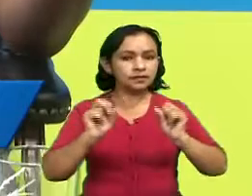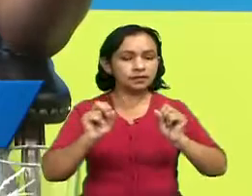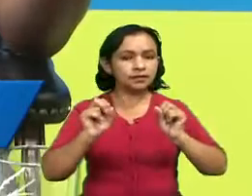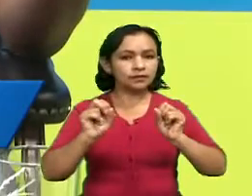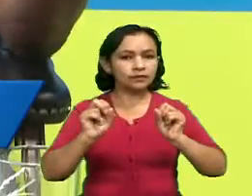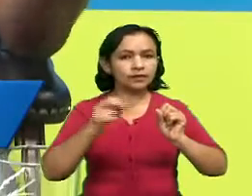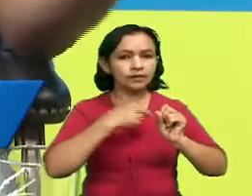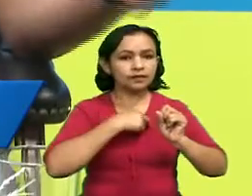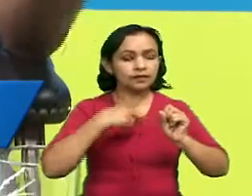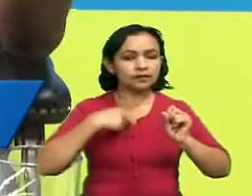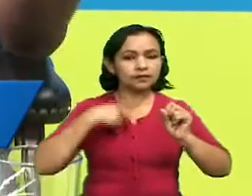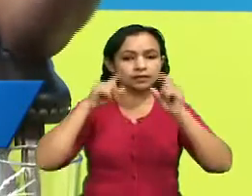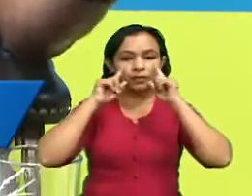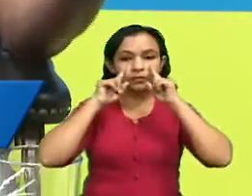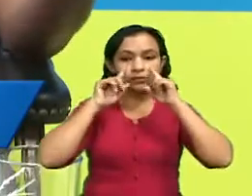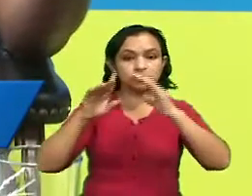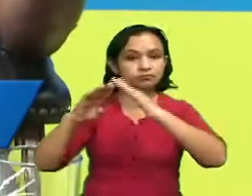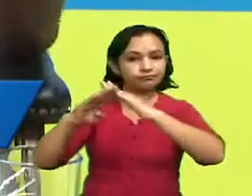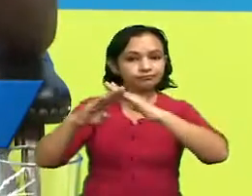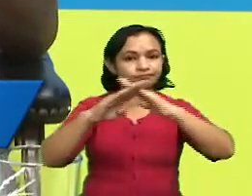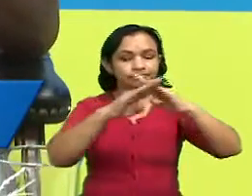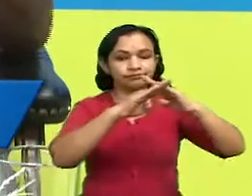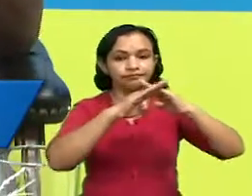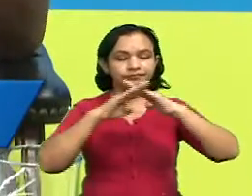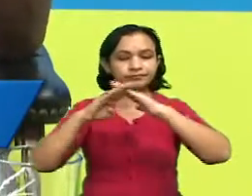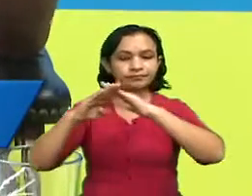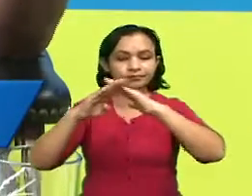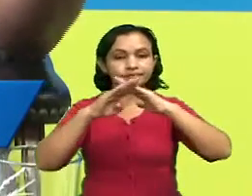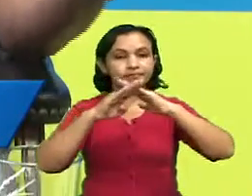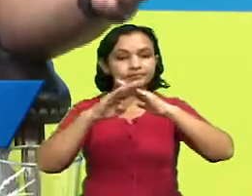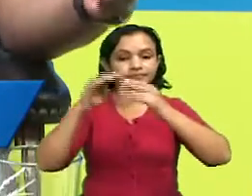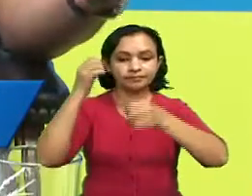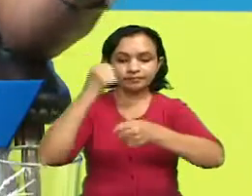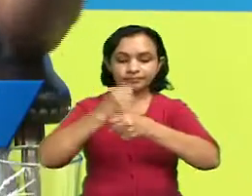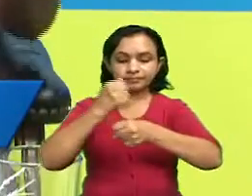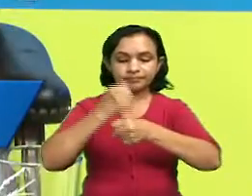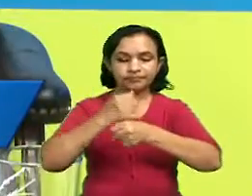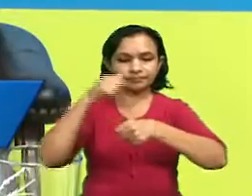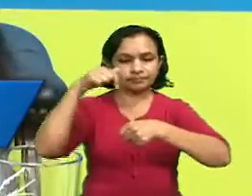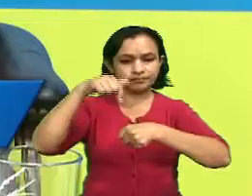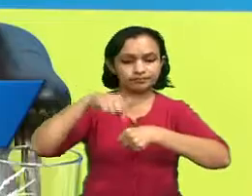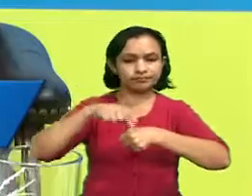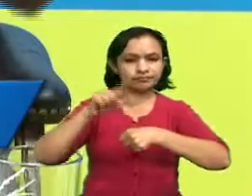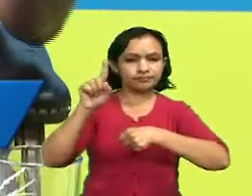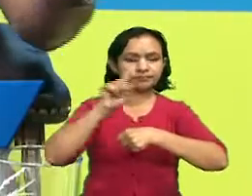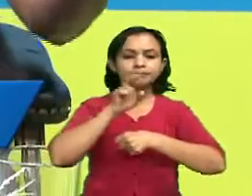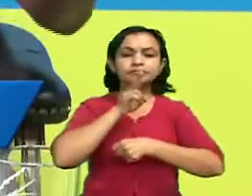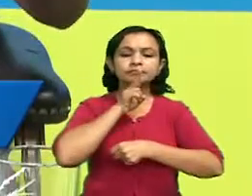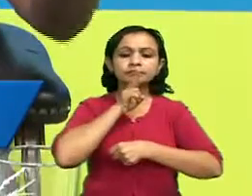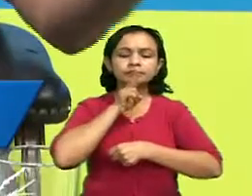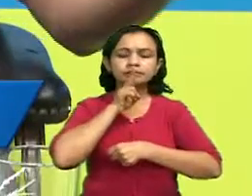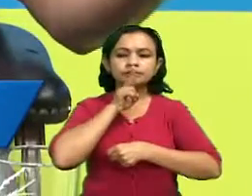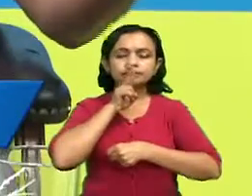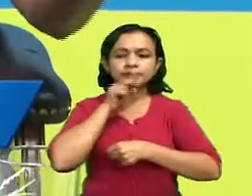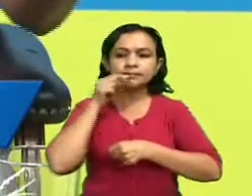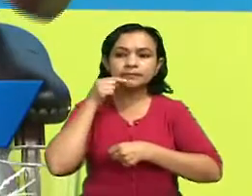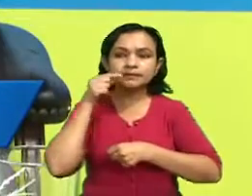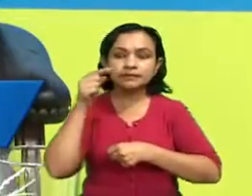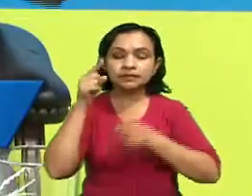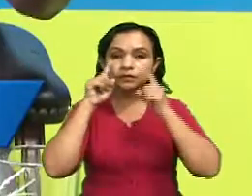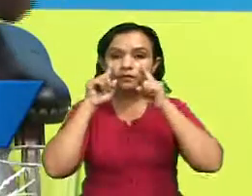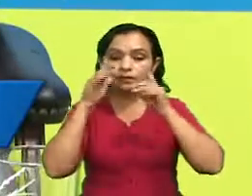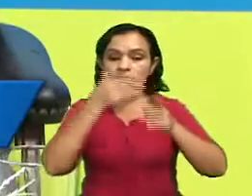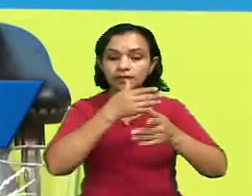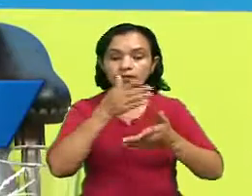está en la prevención, como siempre. La prevención no es un trabajo de ahorita porque Honduras tiene dengue, el MINSA está en la